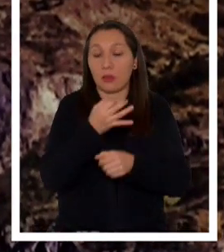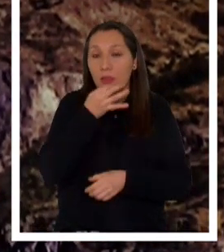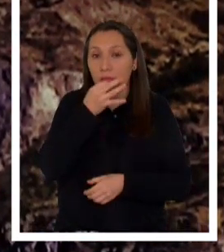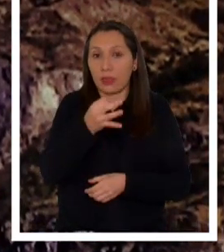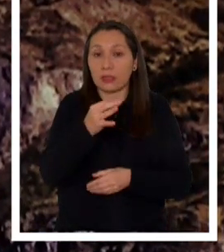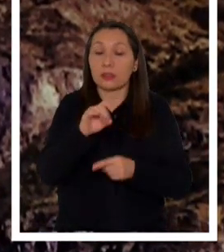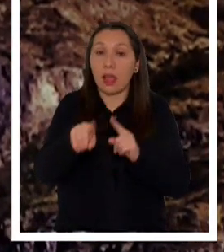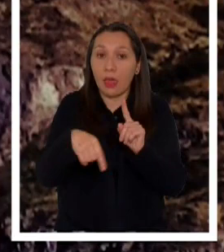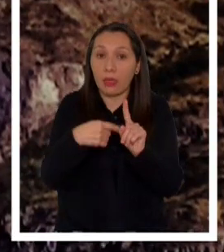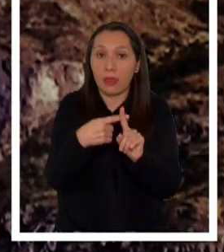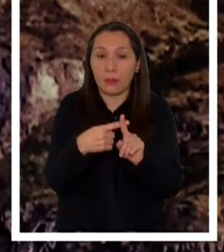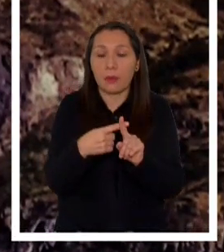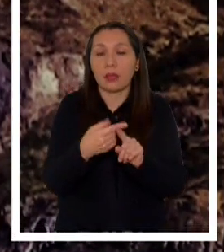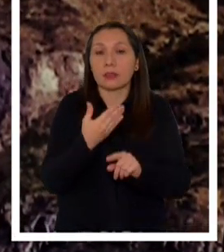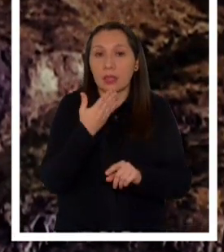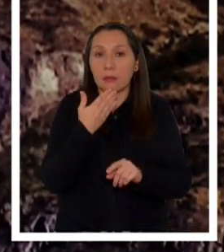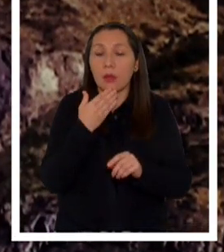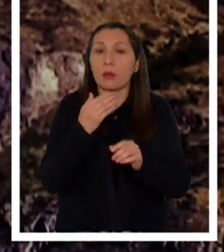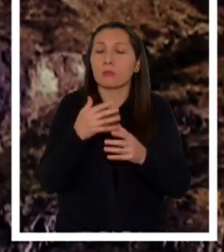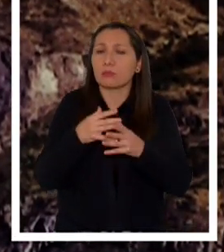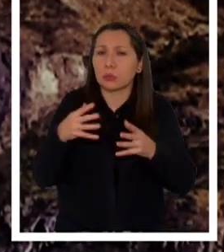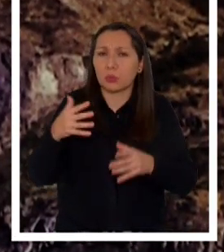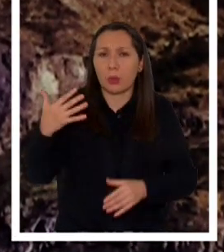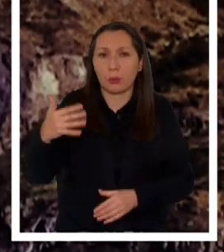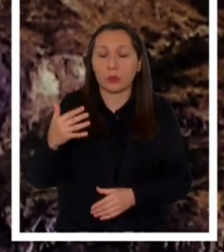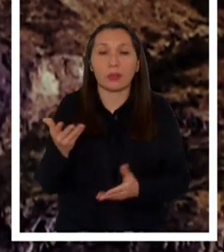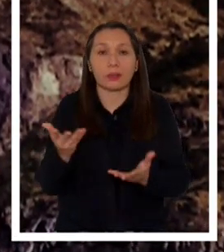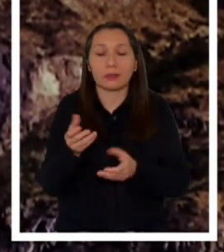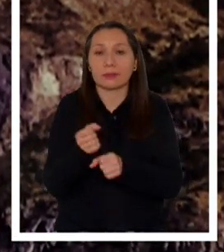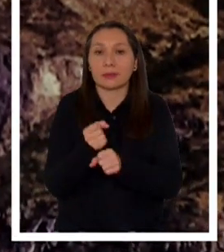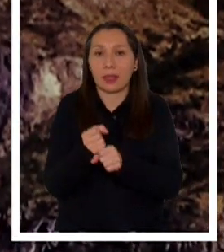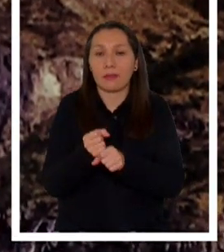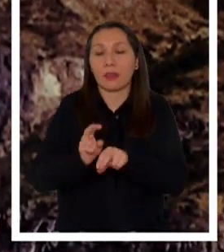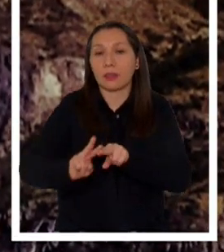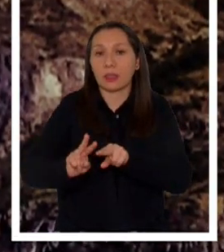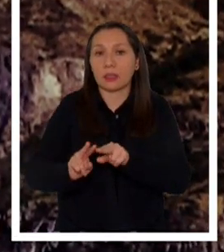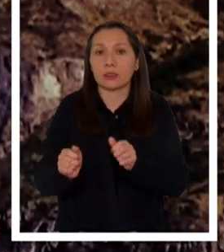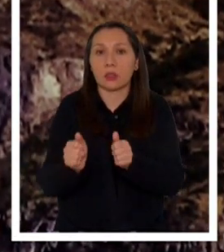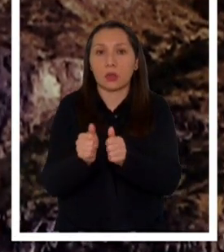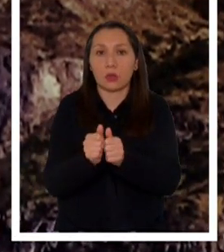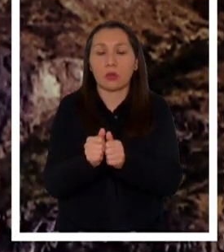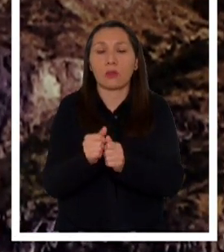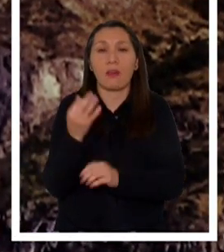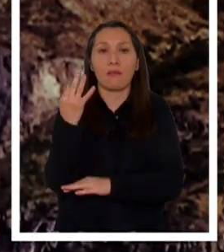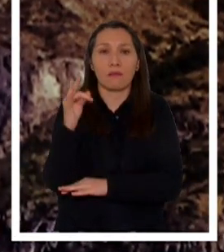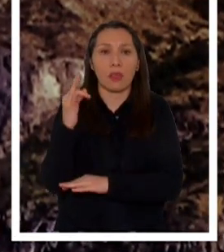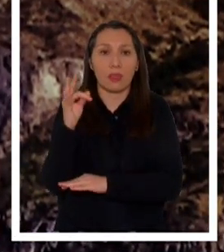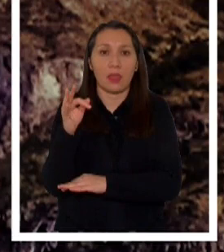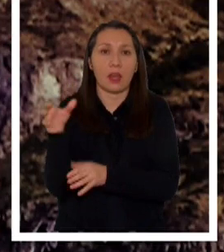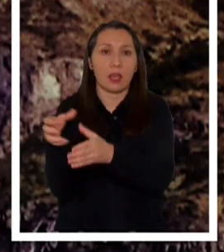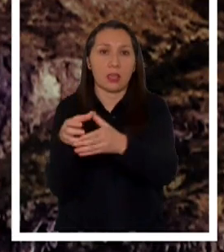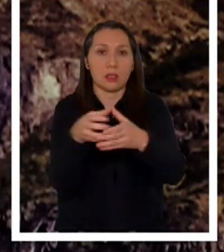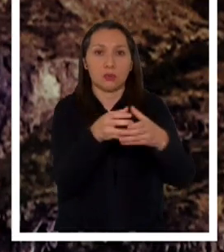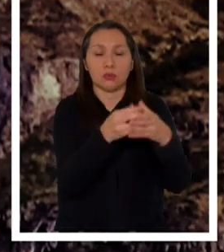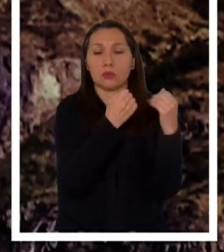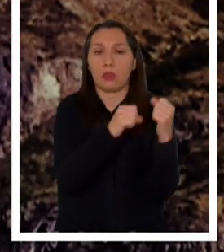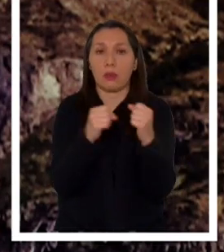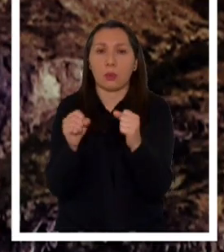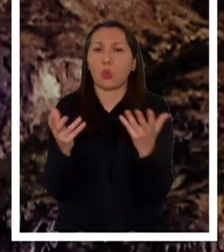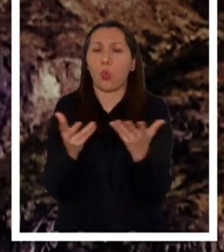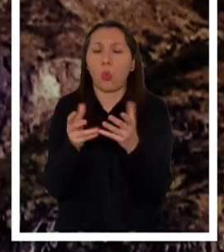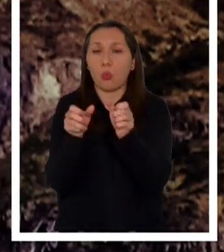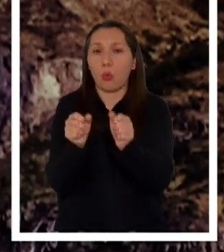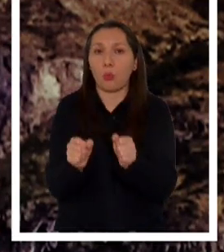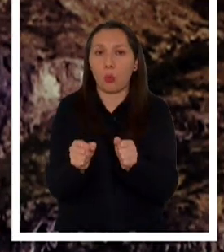dice adicionalmente un aspecto muy importante que es el trabajo que se hace a través de las mismas federaciones y de cómo se